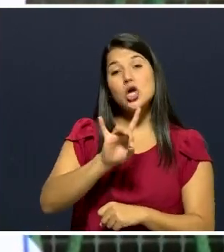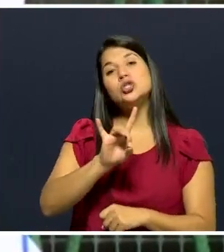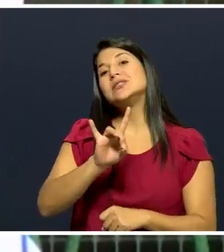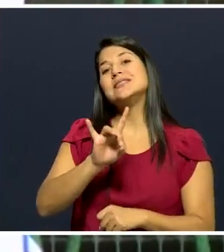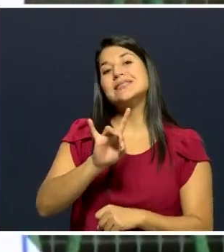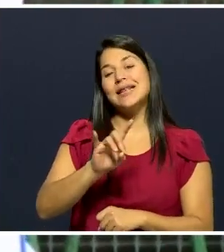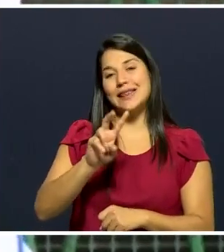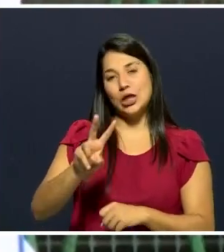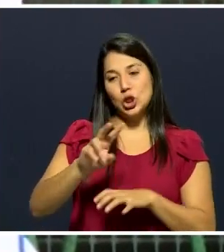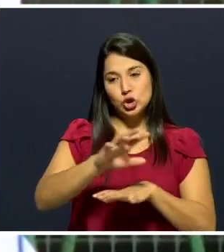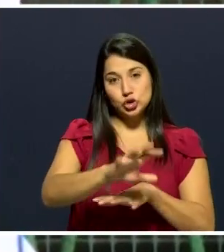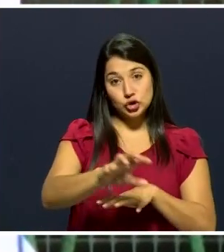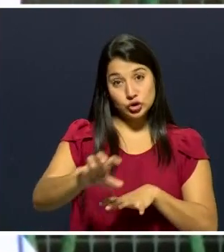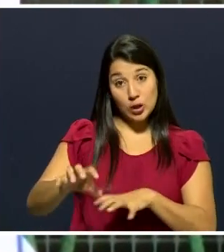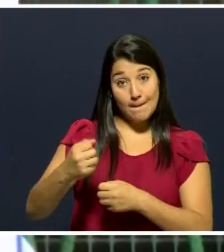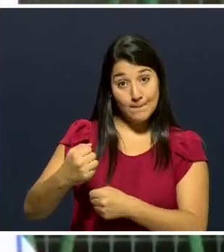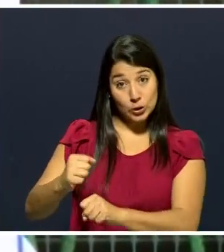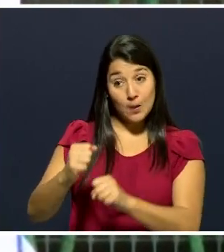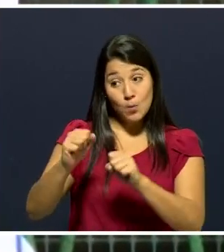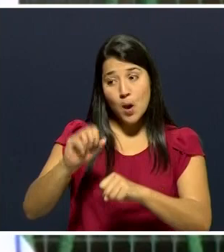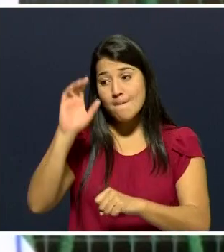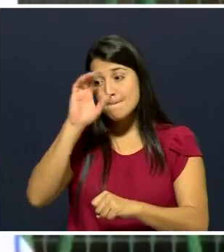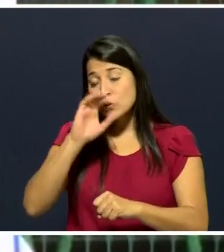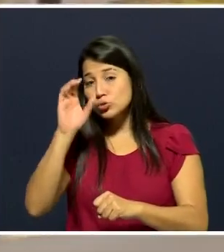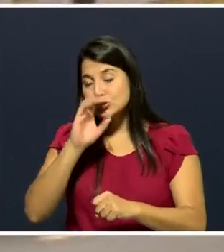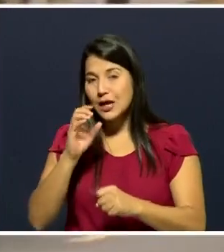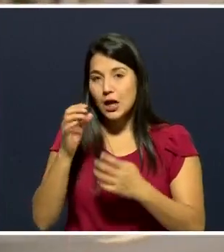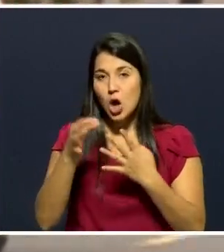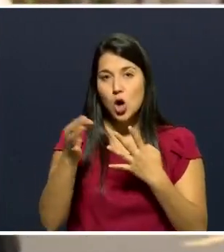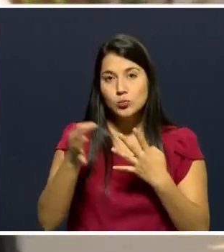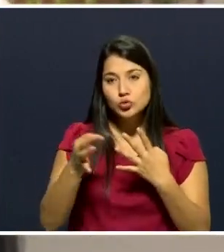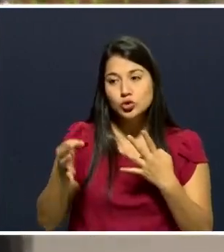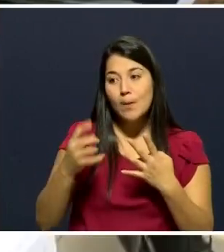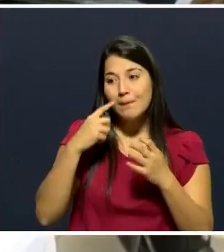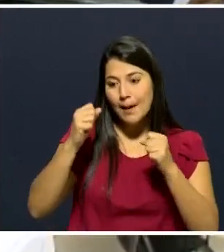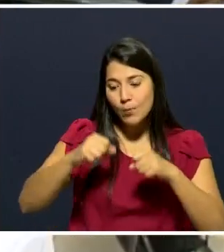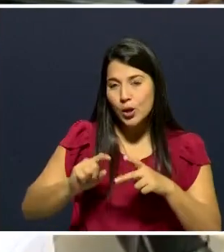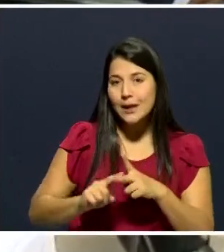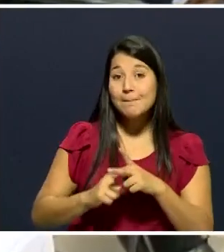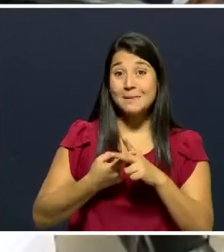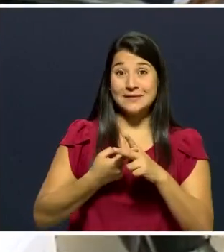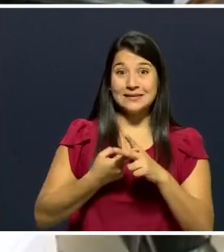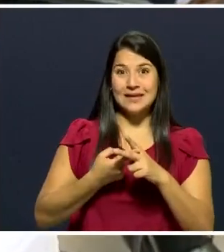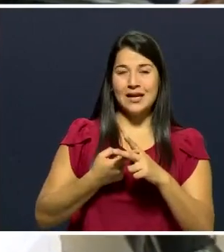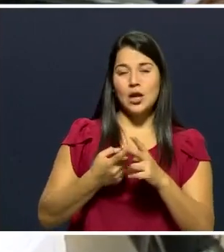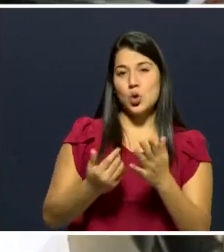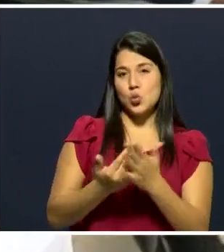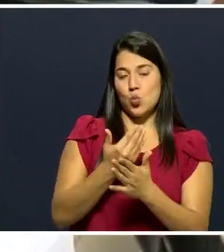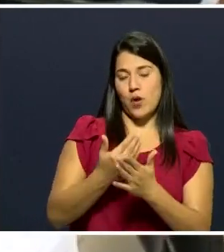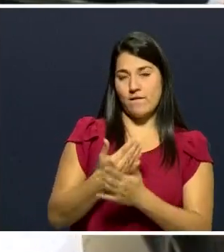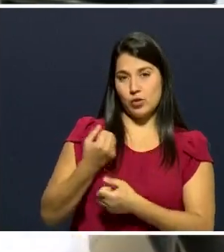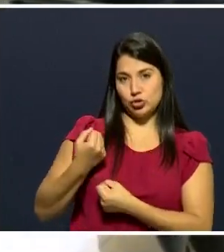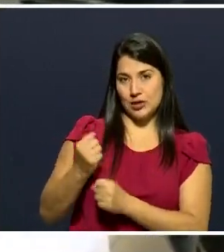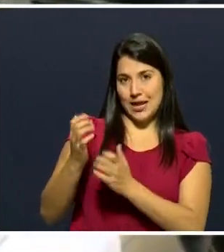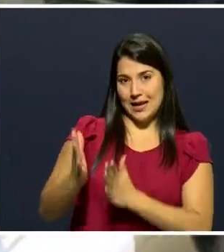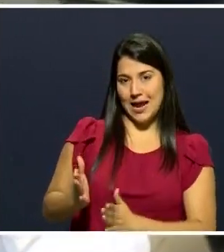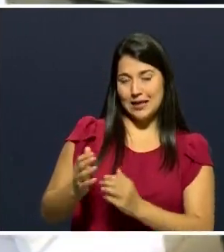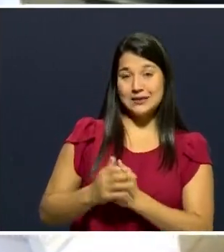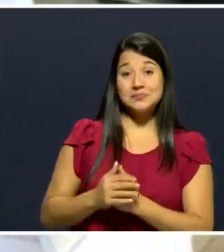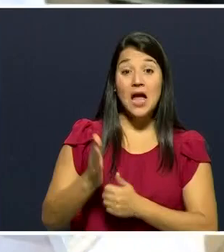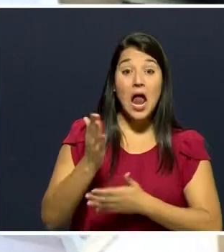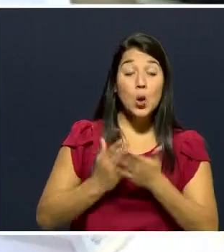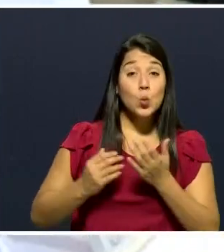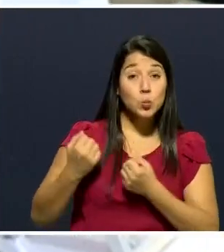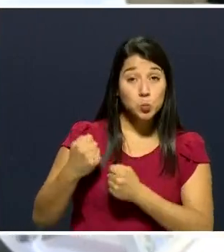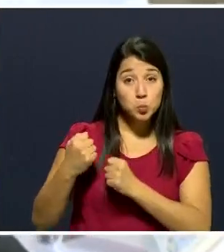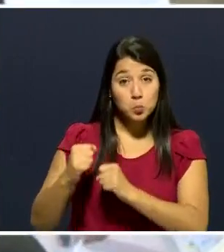a buscar alternativas para realizar la toma de posesión de los nuevos consejos municipales. Algunos gobiernos locales tomaron la decisión de hacer su